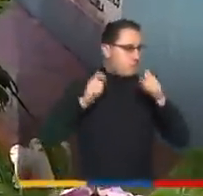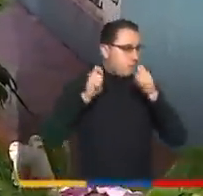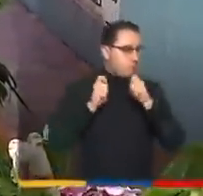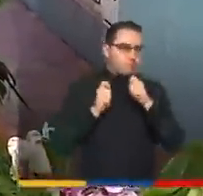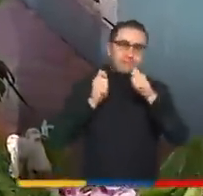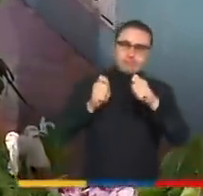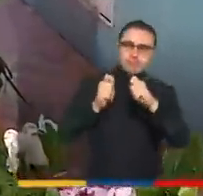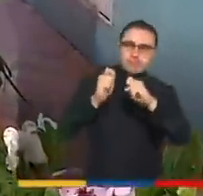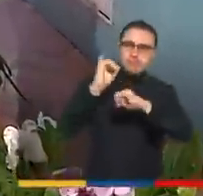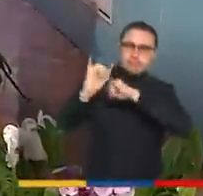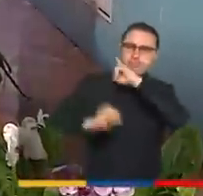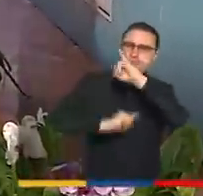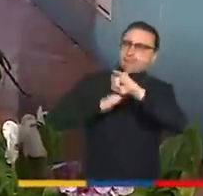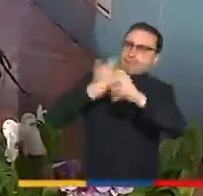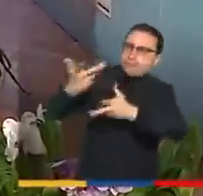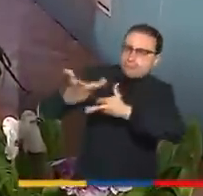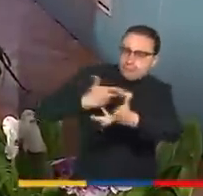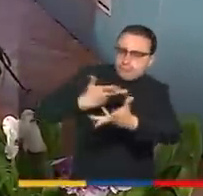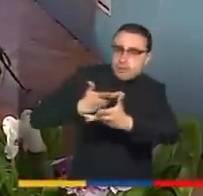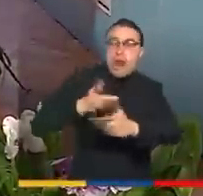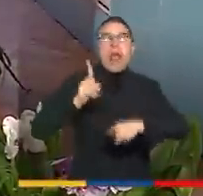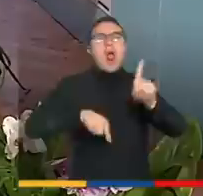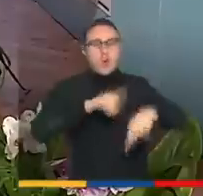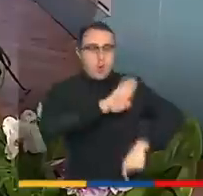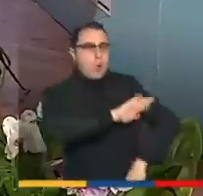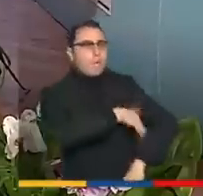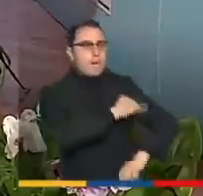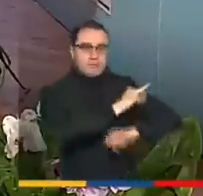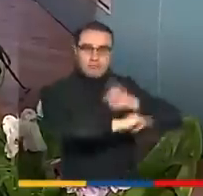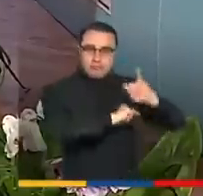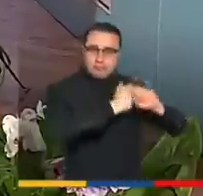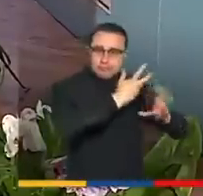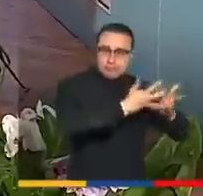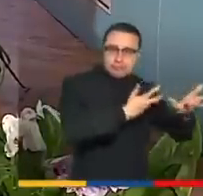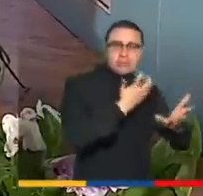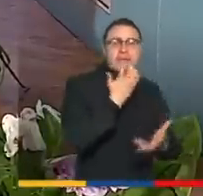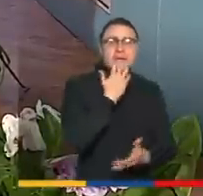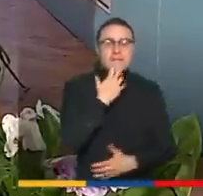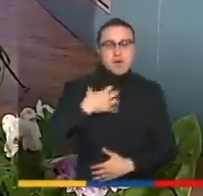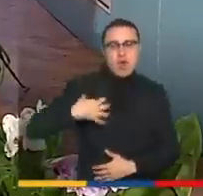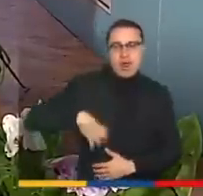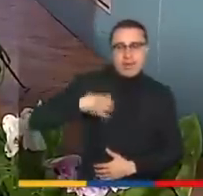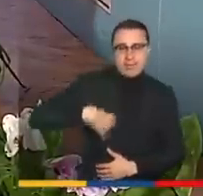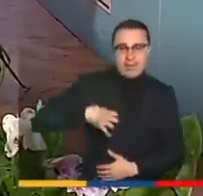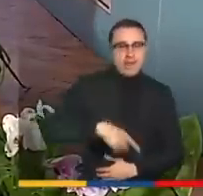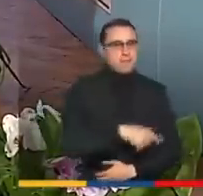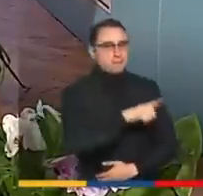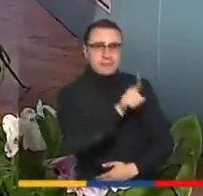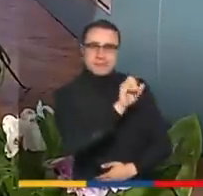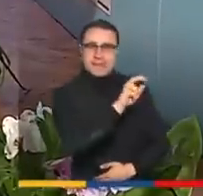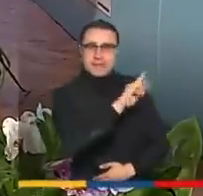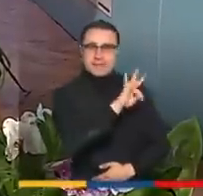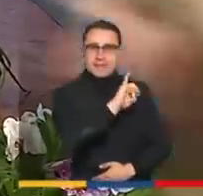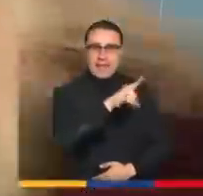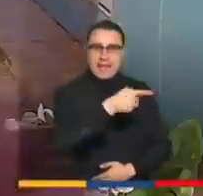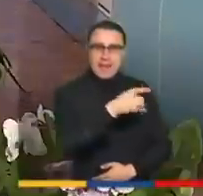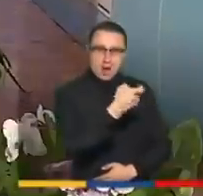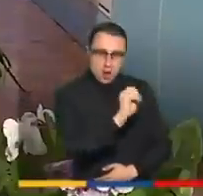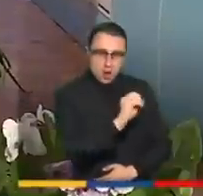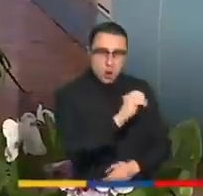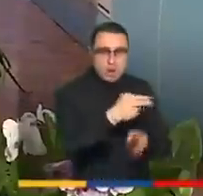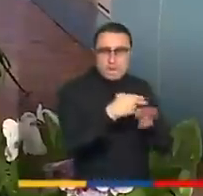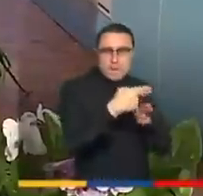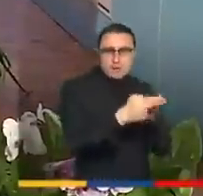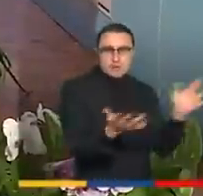diplomáticas y ministros de Relaciones Exteriores de Argentina, Santiago Cafiero, que está por llegar, se demoró su